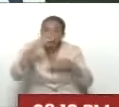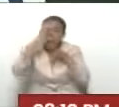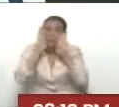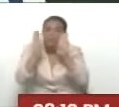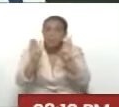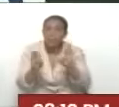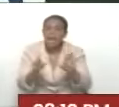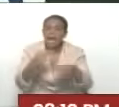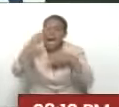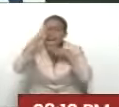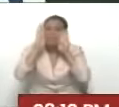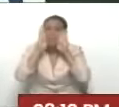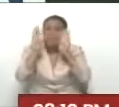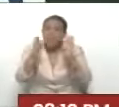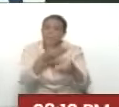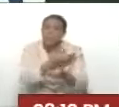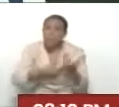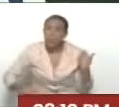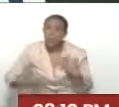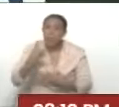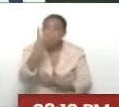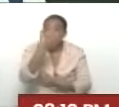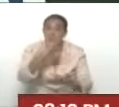han atendido, presidente,